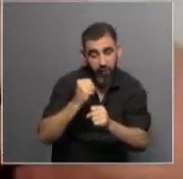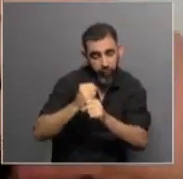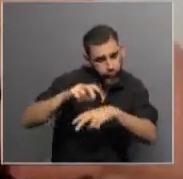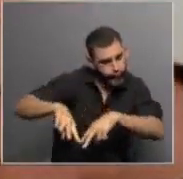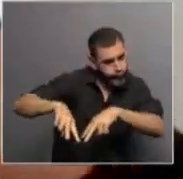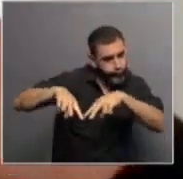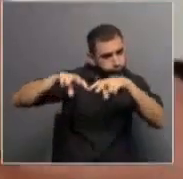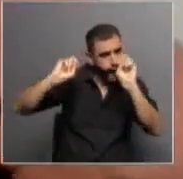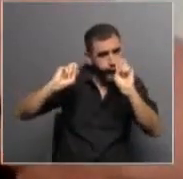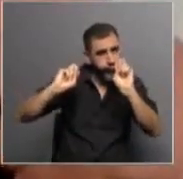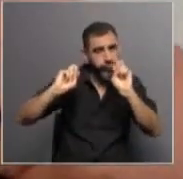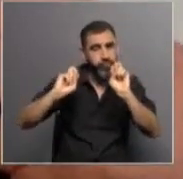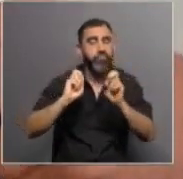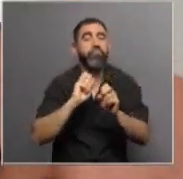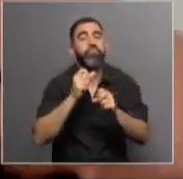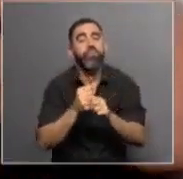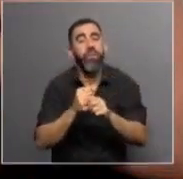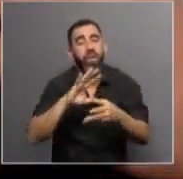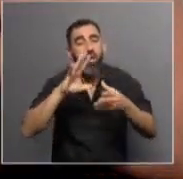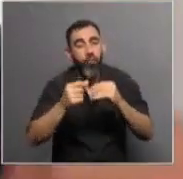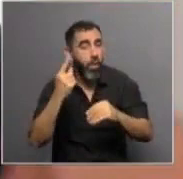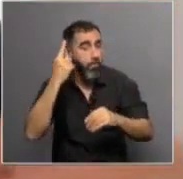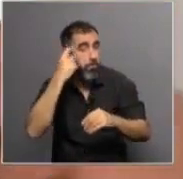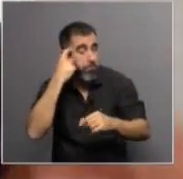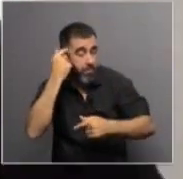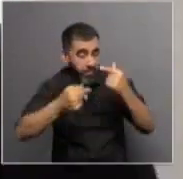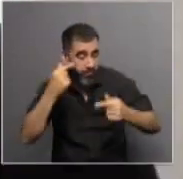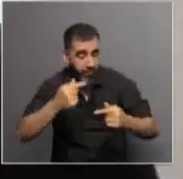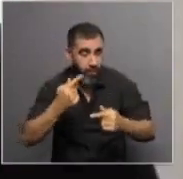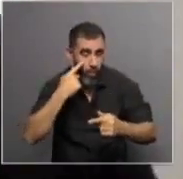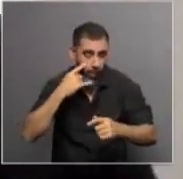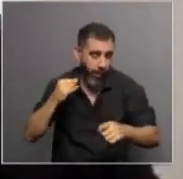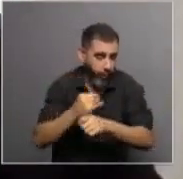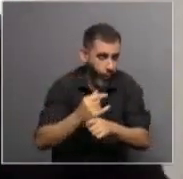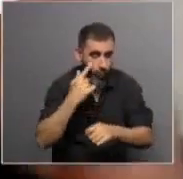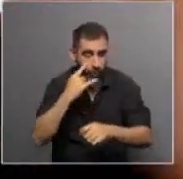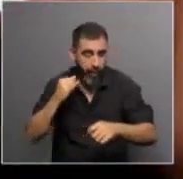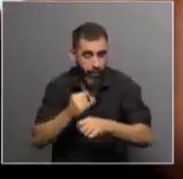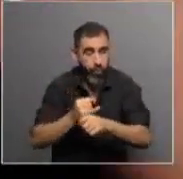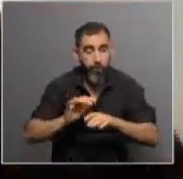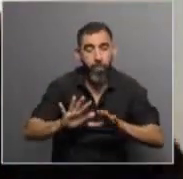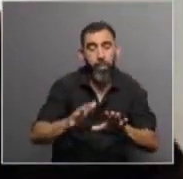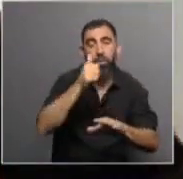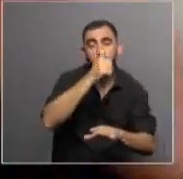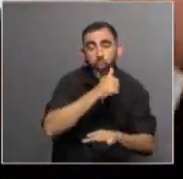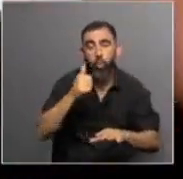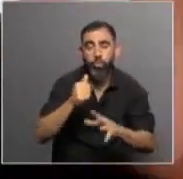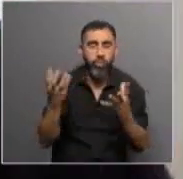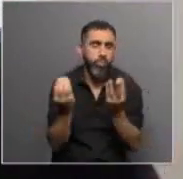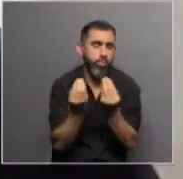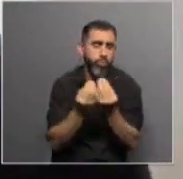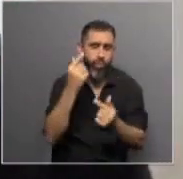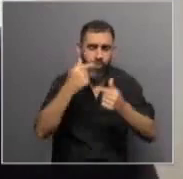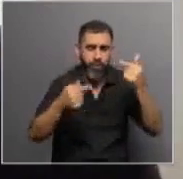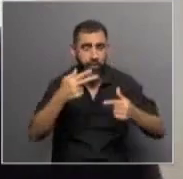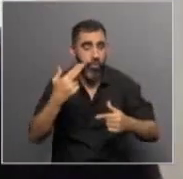analítico, en una dinámica de experimentación y ensayo y error, los prepara para resolver un enorme espectro